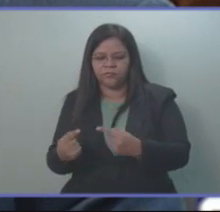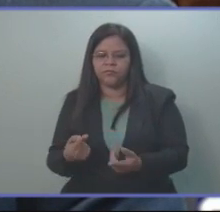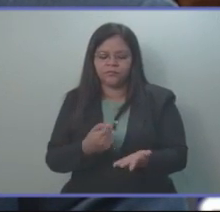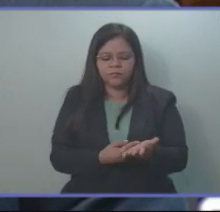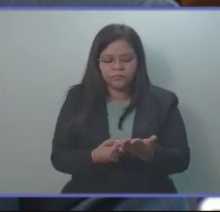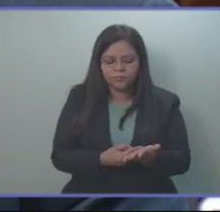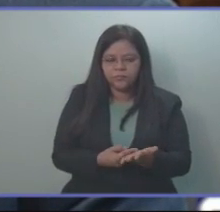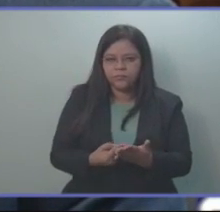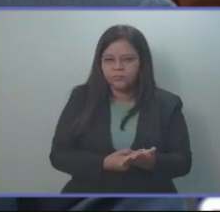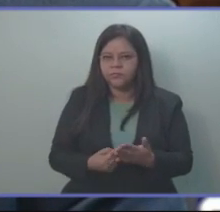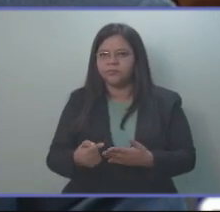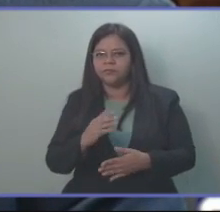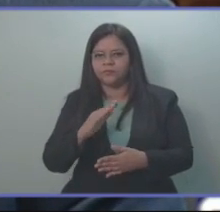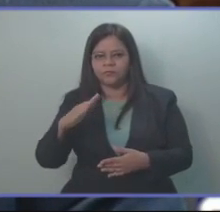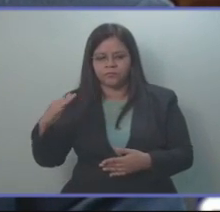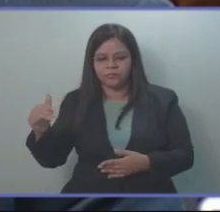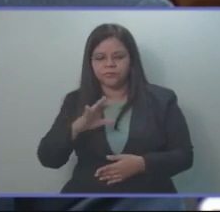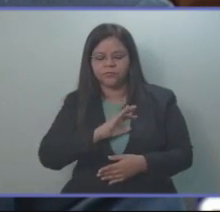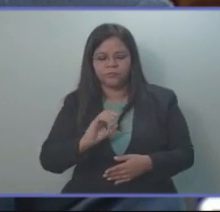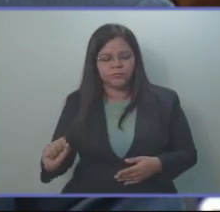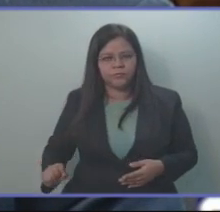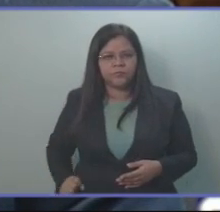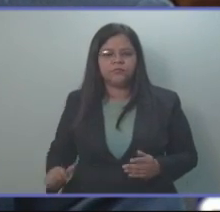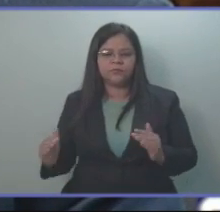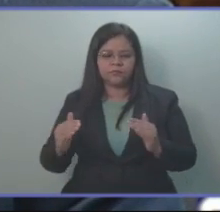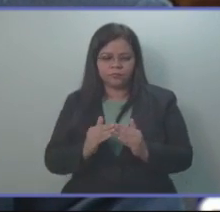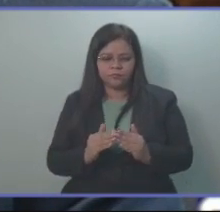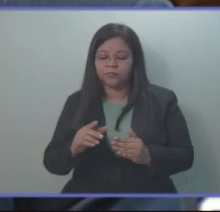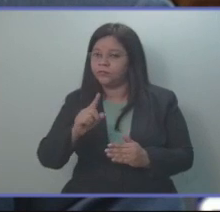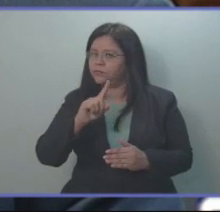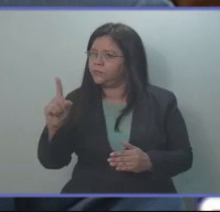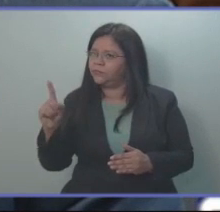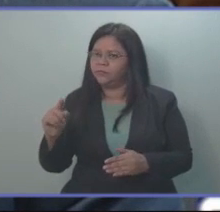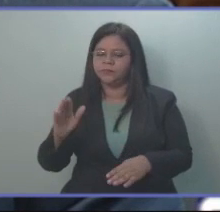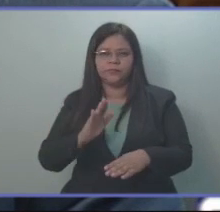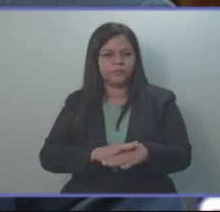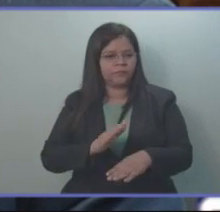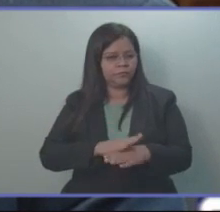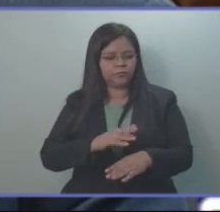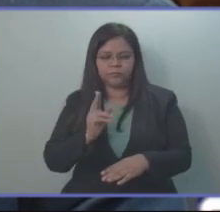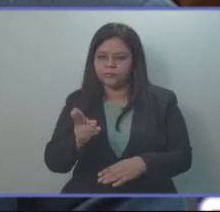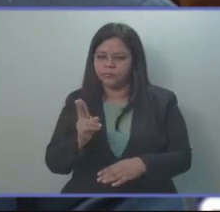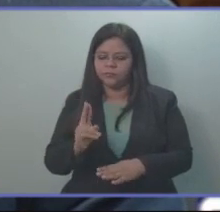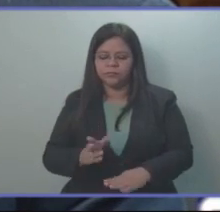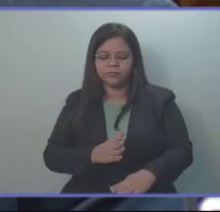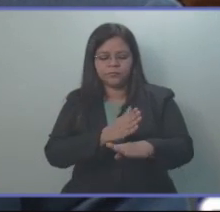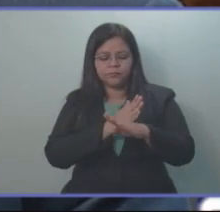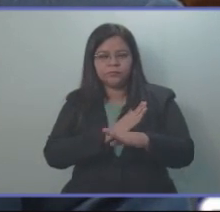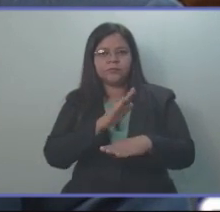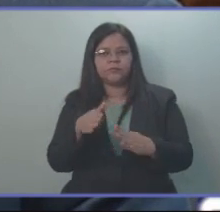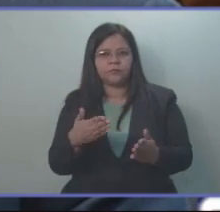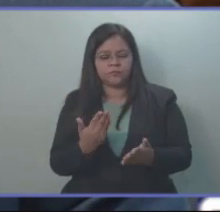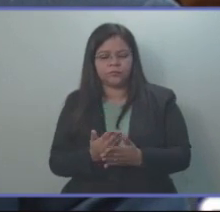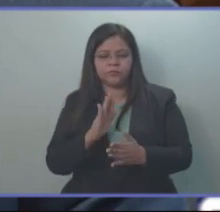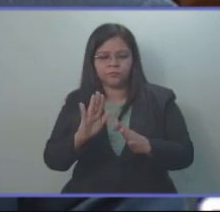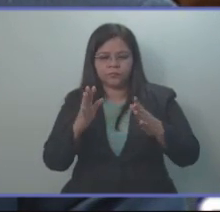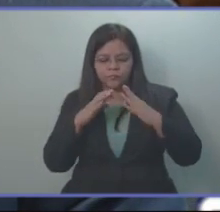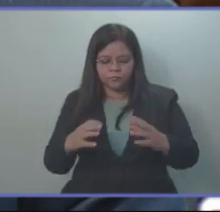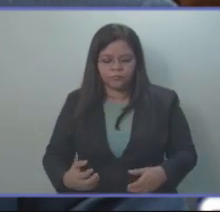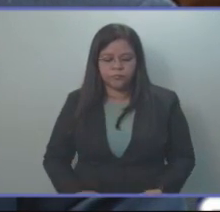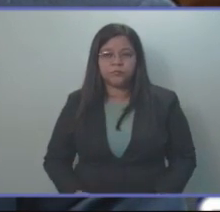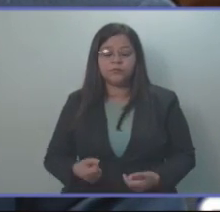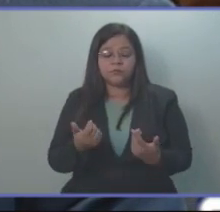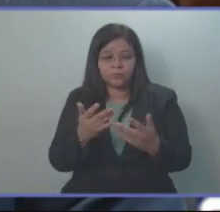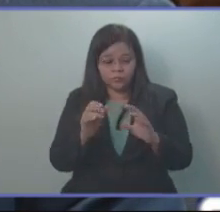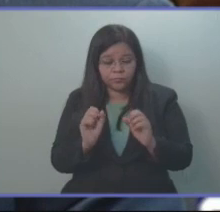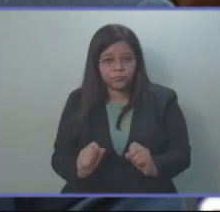tribunales de la República de El Salvador y en no invocar por lo mismo la protección de sus gobiernos bajo la pena